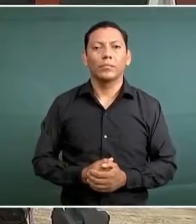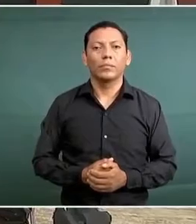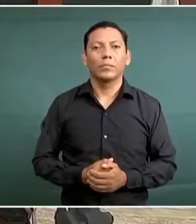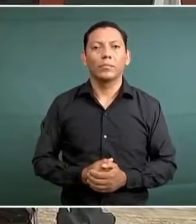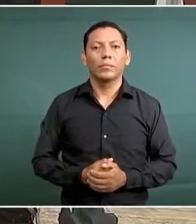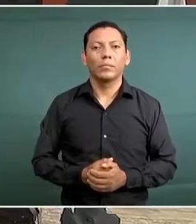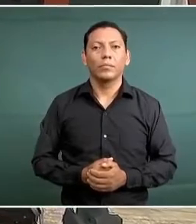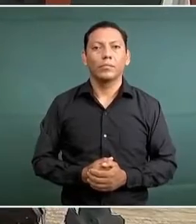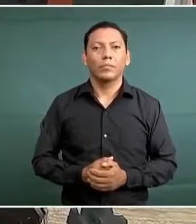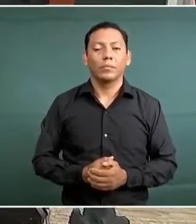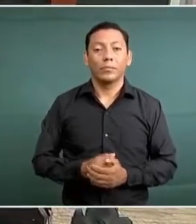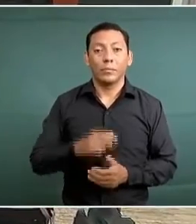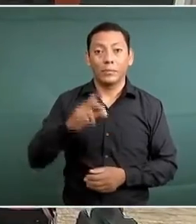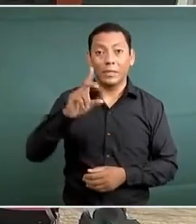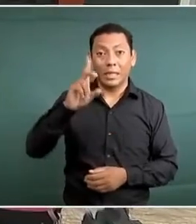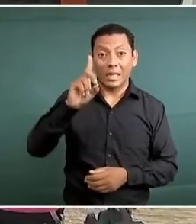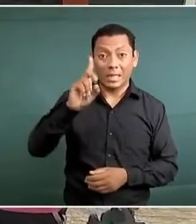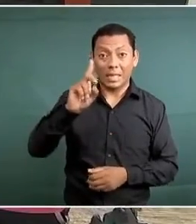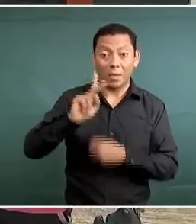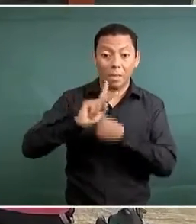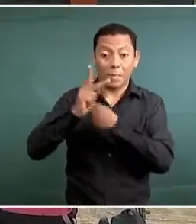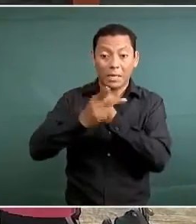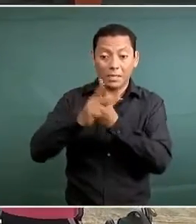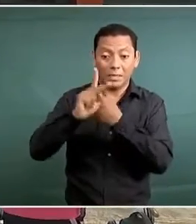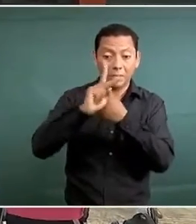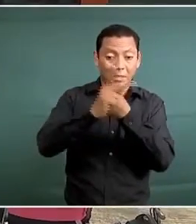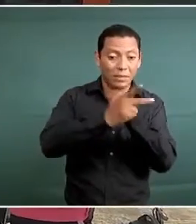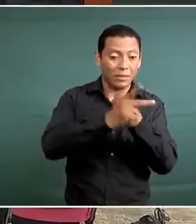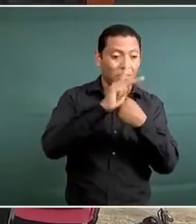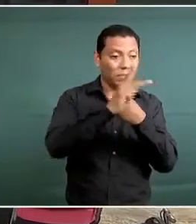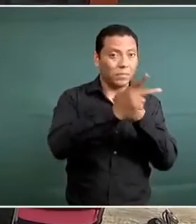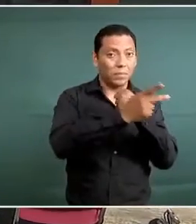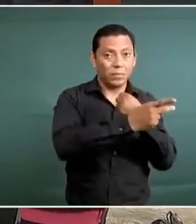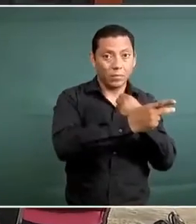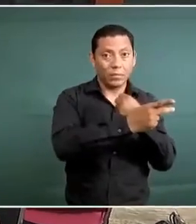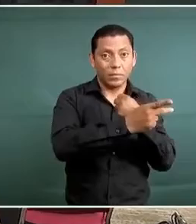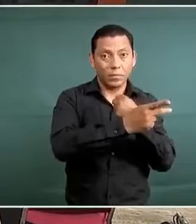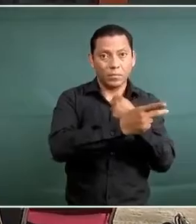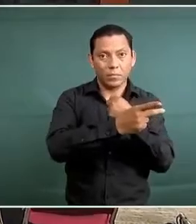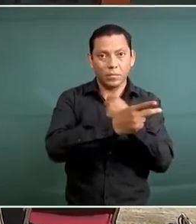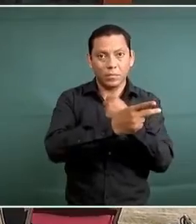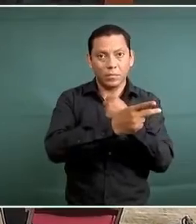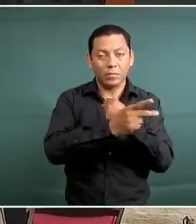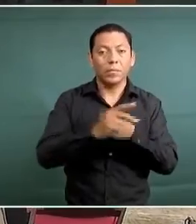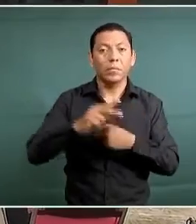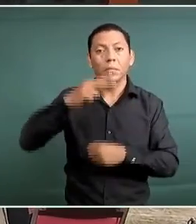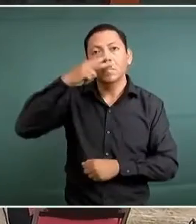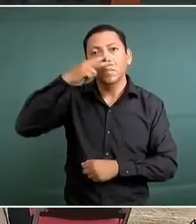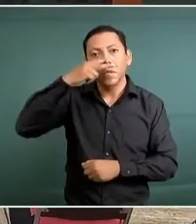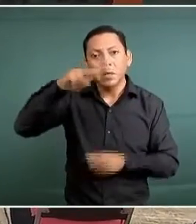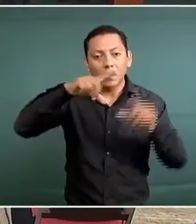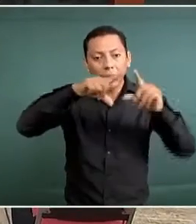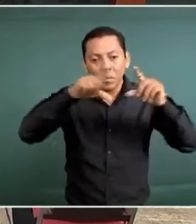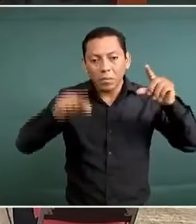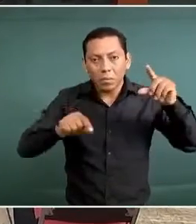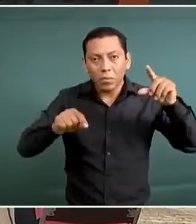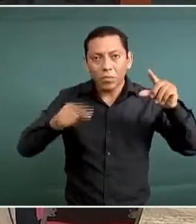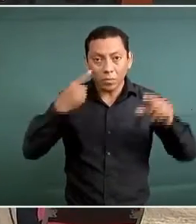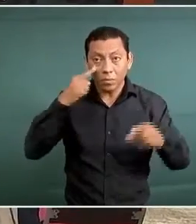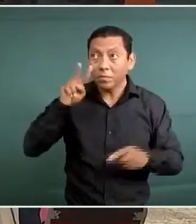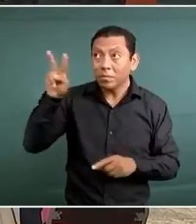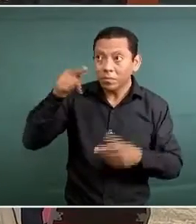de 30 países México está en el lugar 18